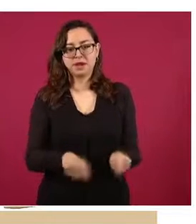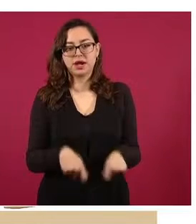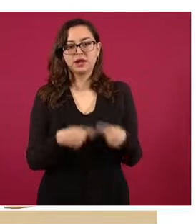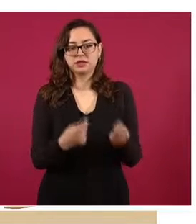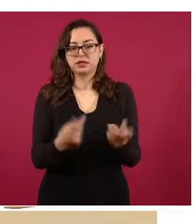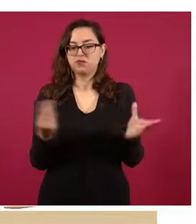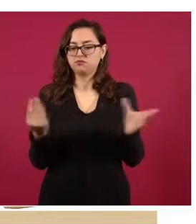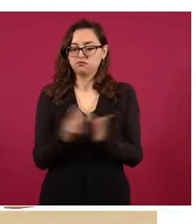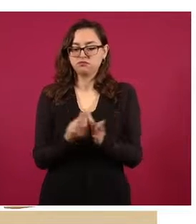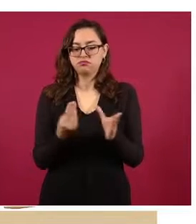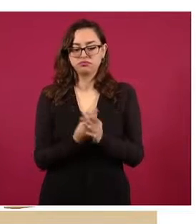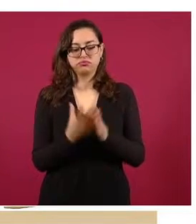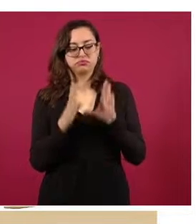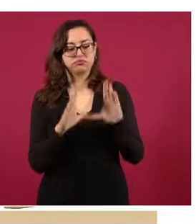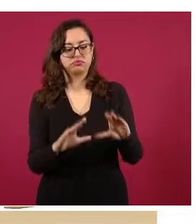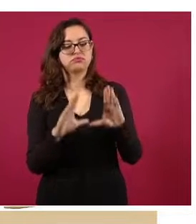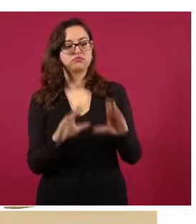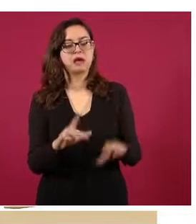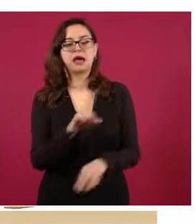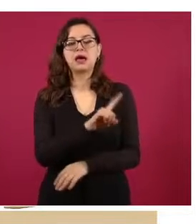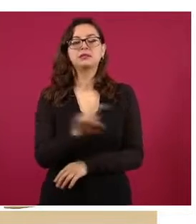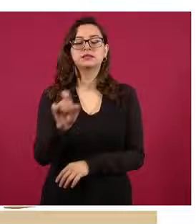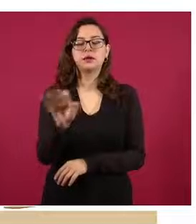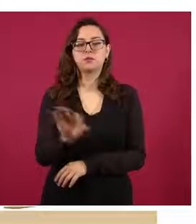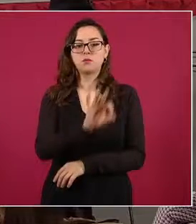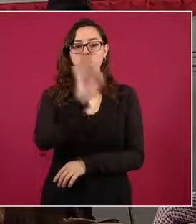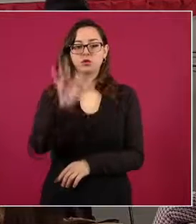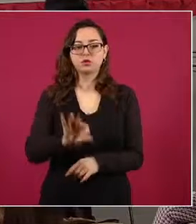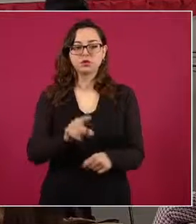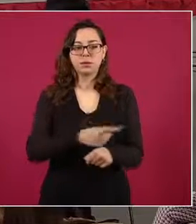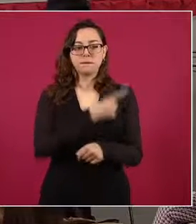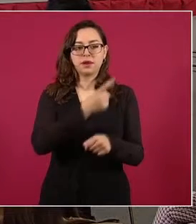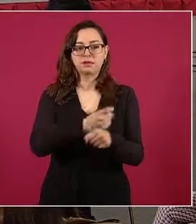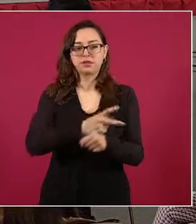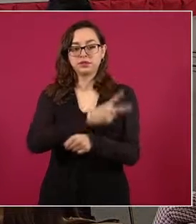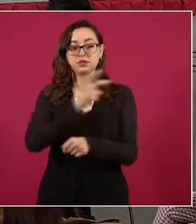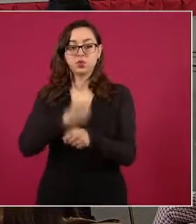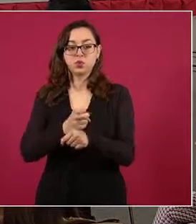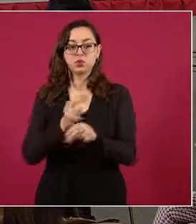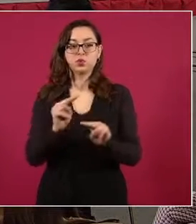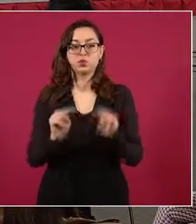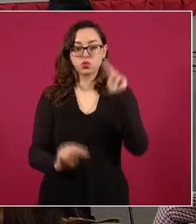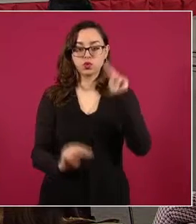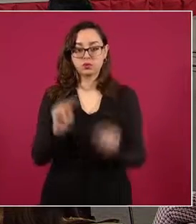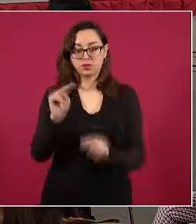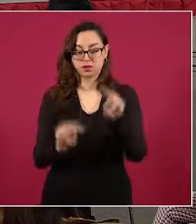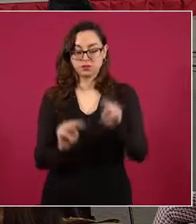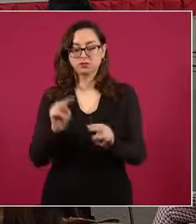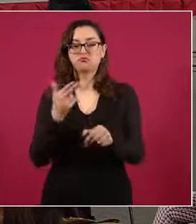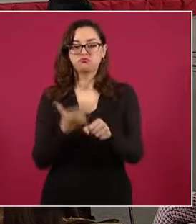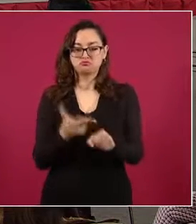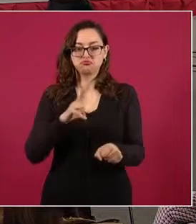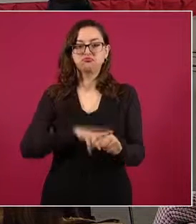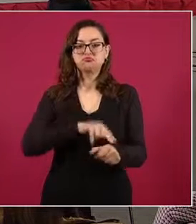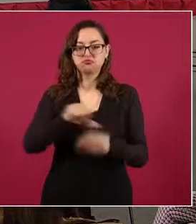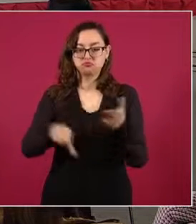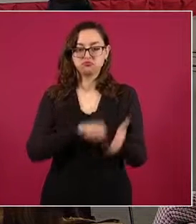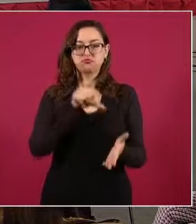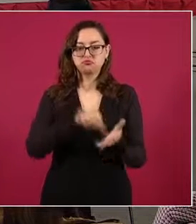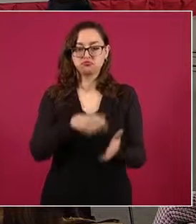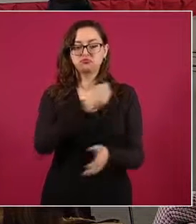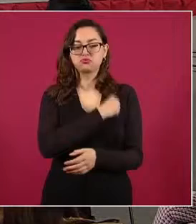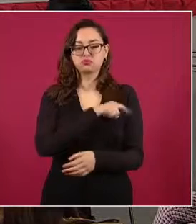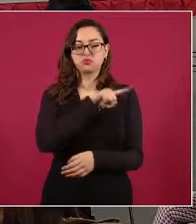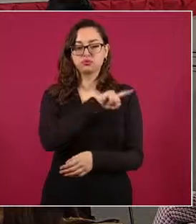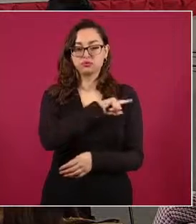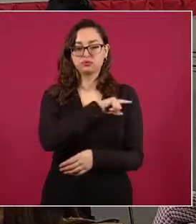del 100% del personal en primer y segundo nivel de atención, es decir, en los hospitales y en los centros de salud. También